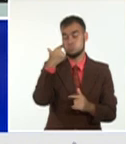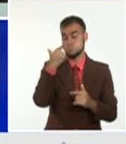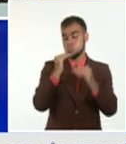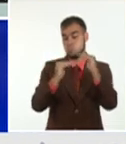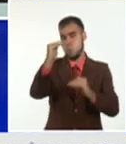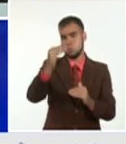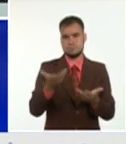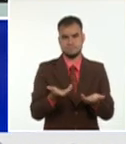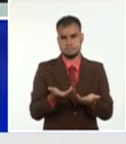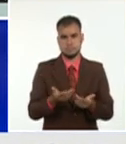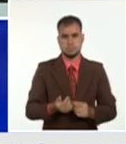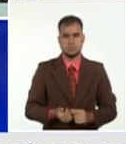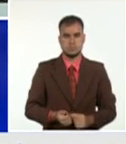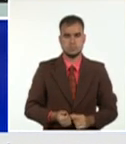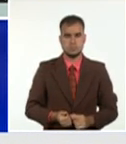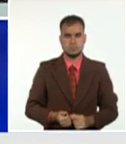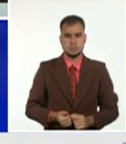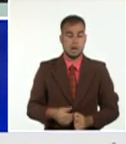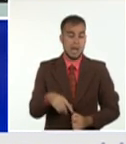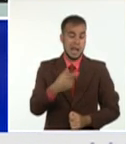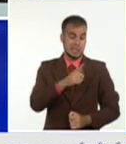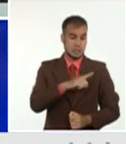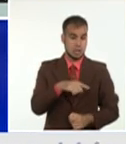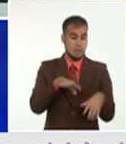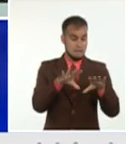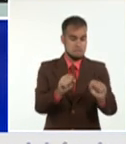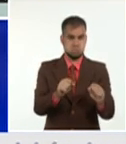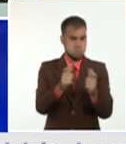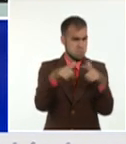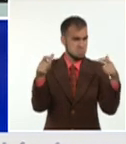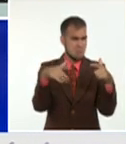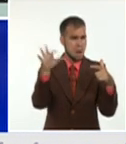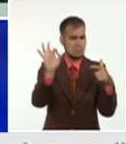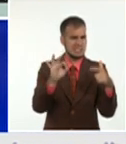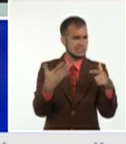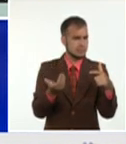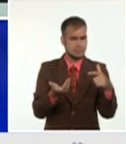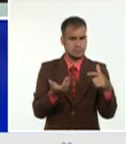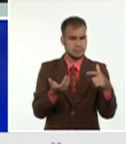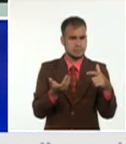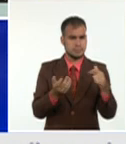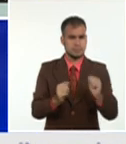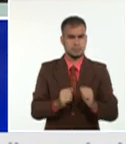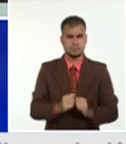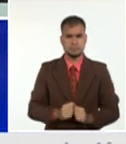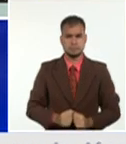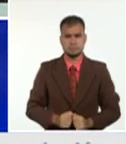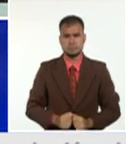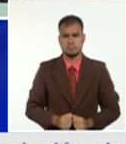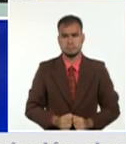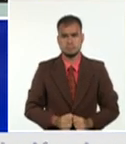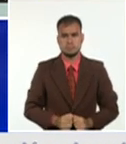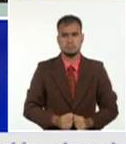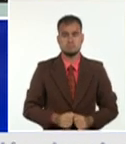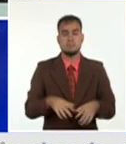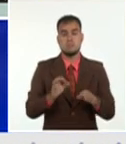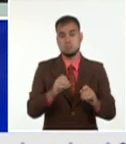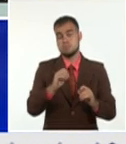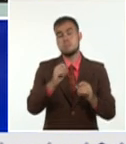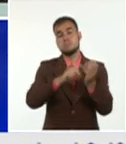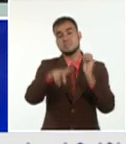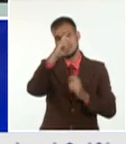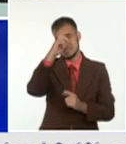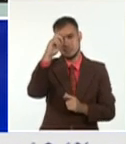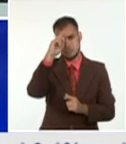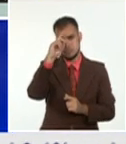la provincia de Santi Espíritu con el 15,02% de todas las muestras analizadas positivas a la COVID